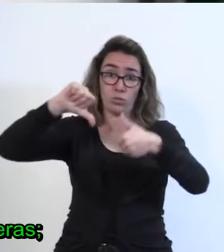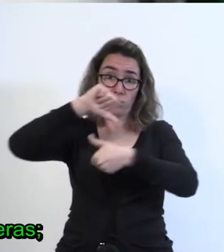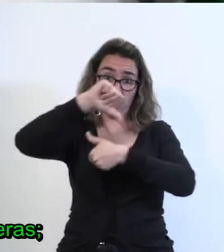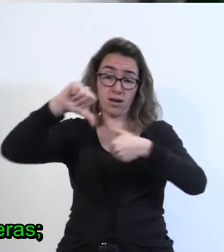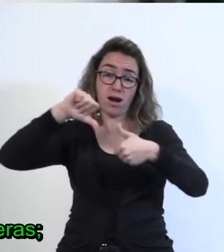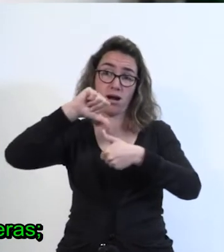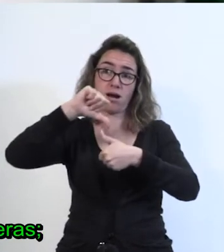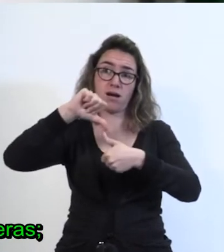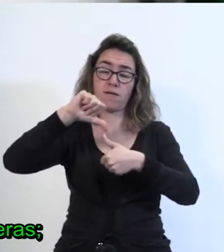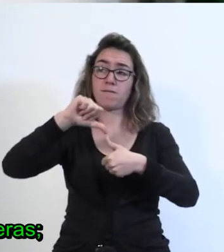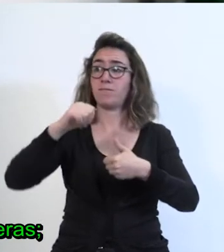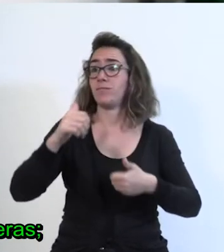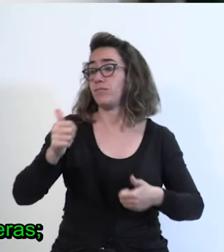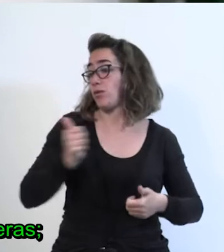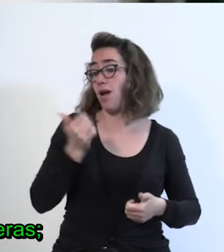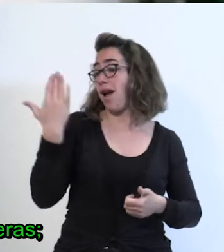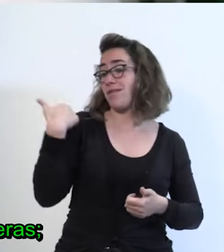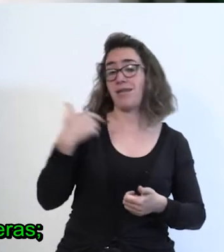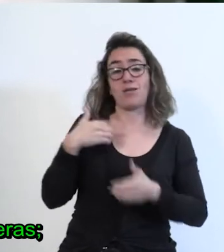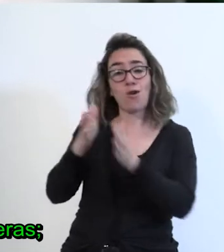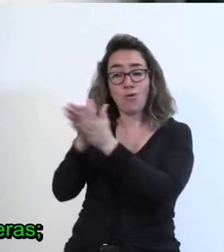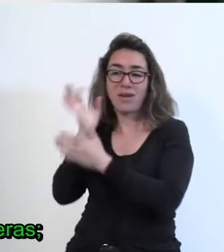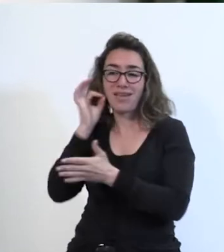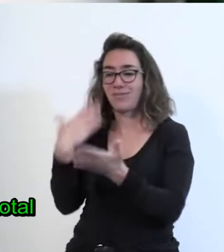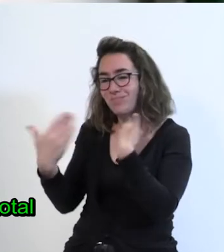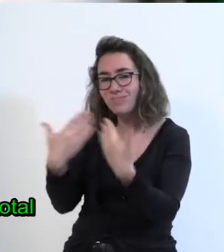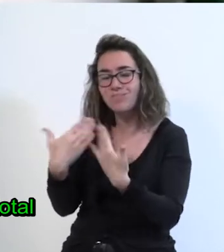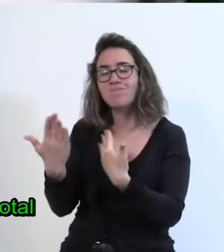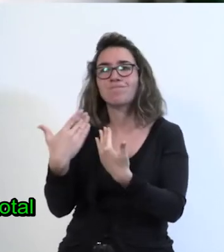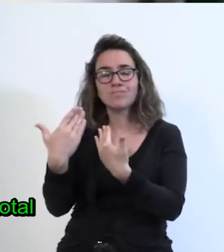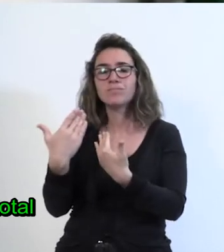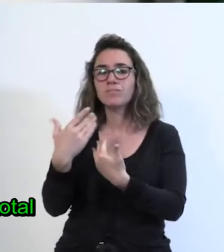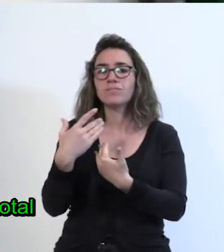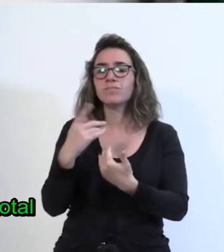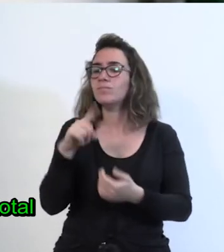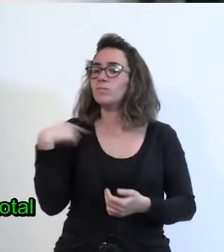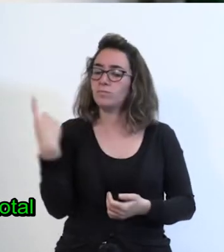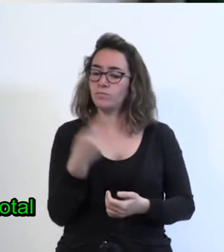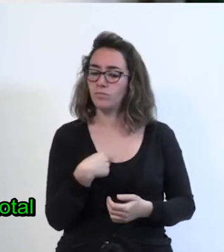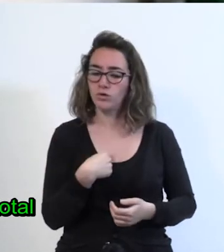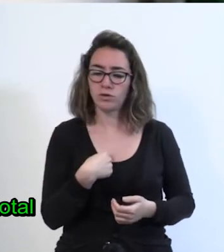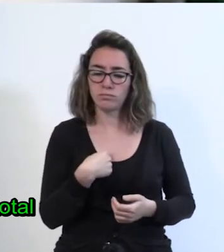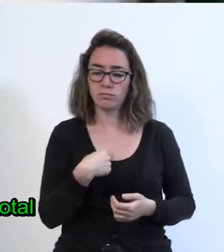Centroamérica, ayer hablábamos con otras compañeras, nunca logramos el